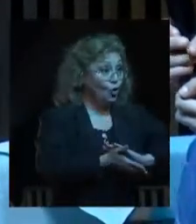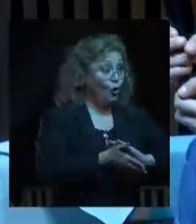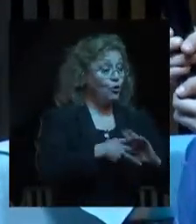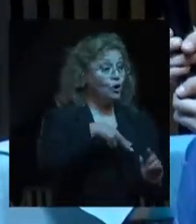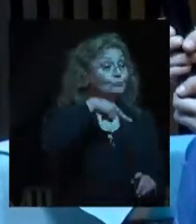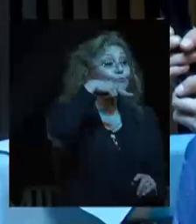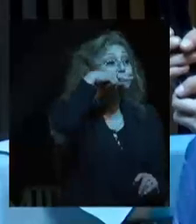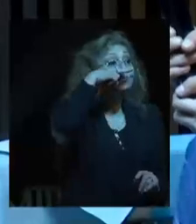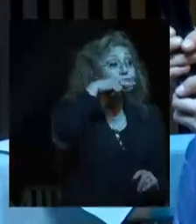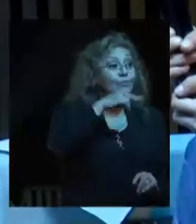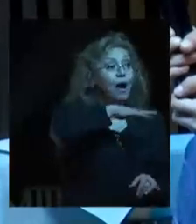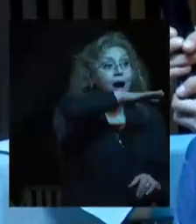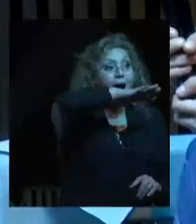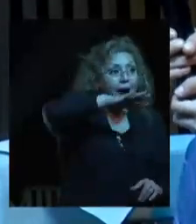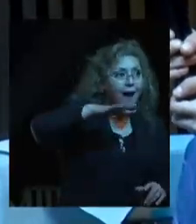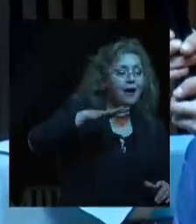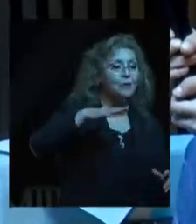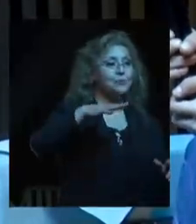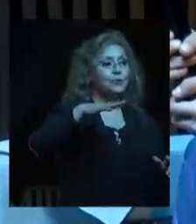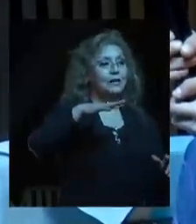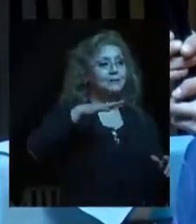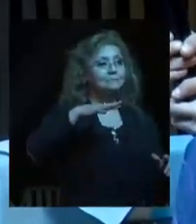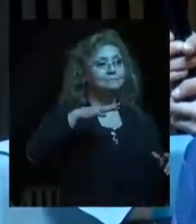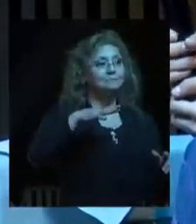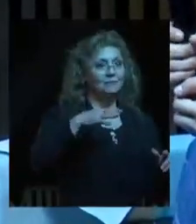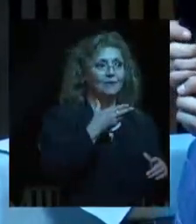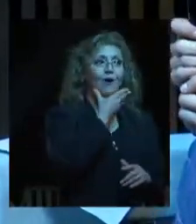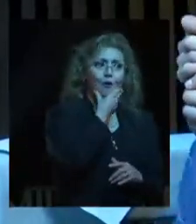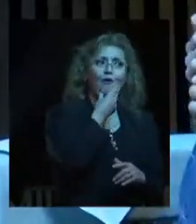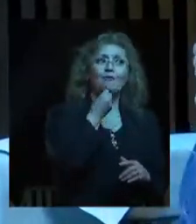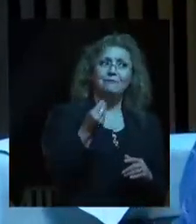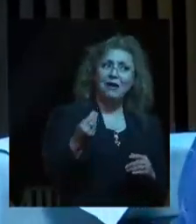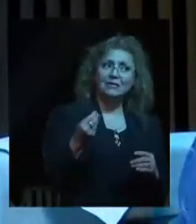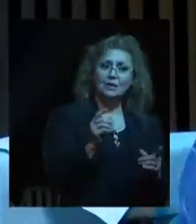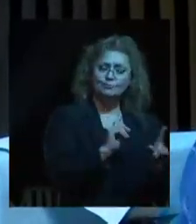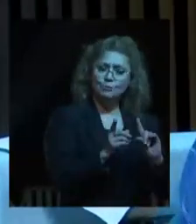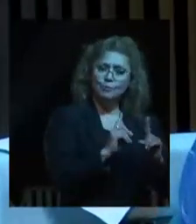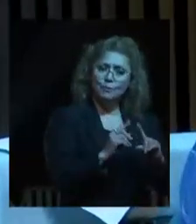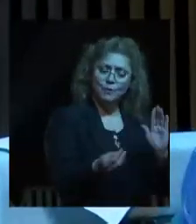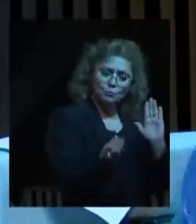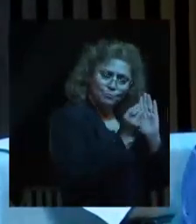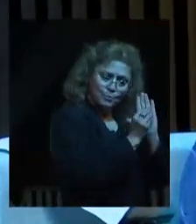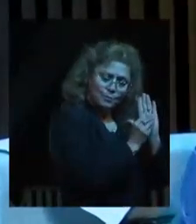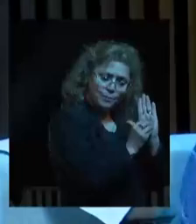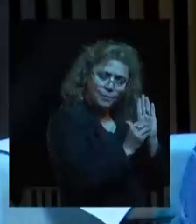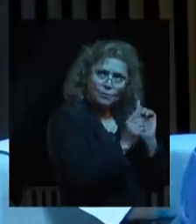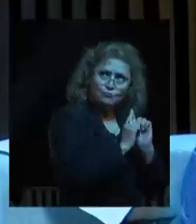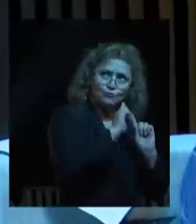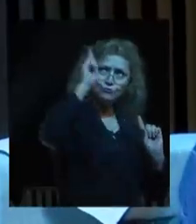hay que llevar agua, hay que llevar... No es fácil la logística de un crucero a Marte.